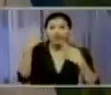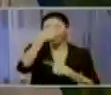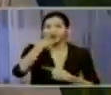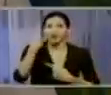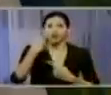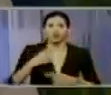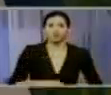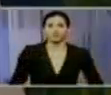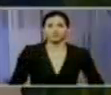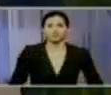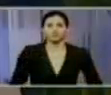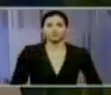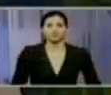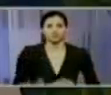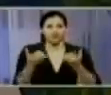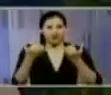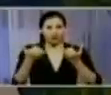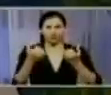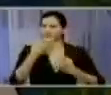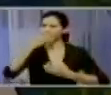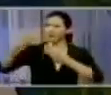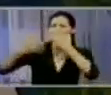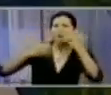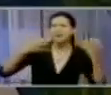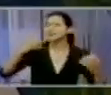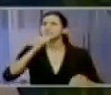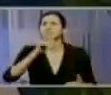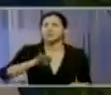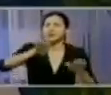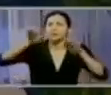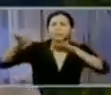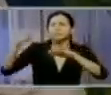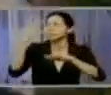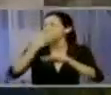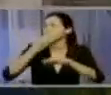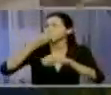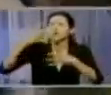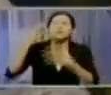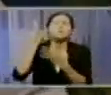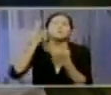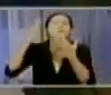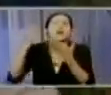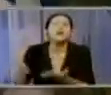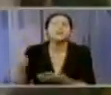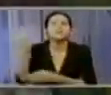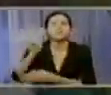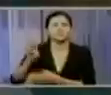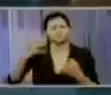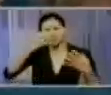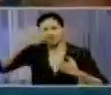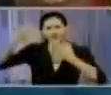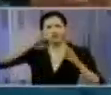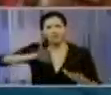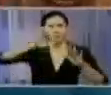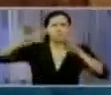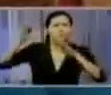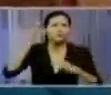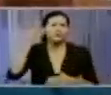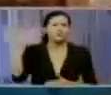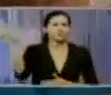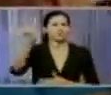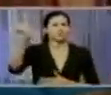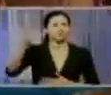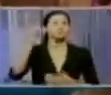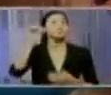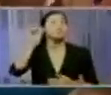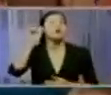darle una bulla a la hermosura de la mujer venezolana, a la hermosura de la mujer